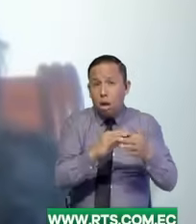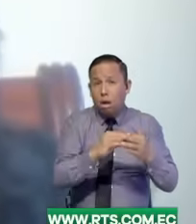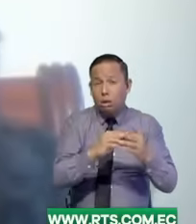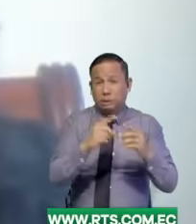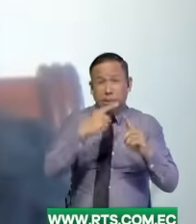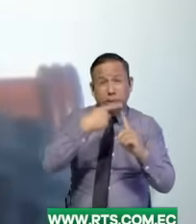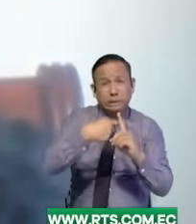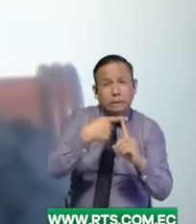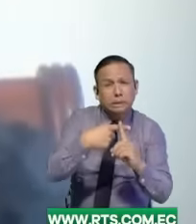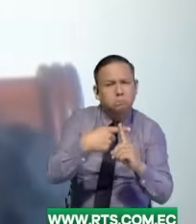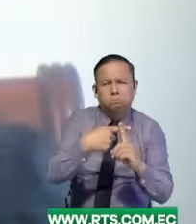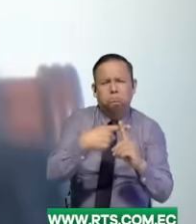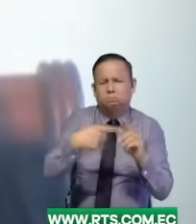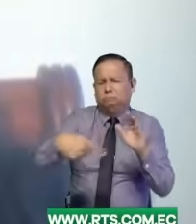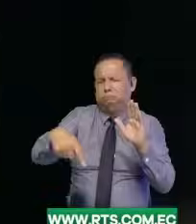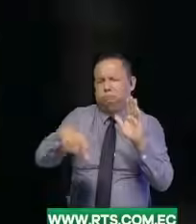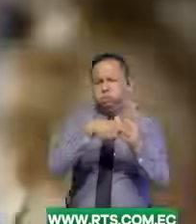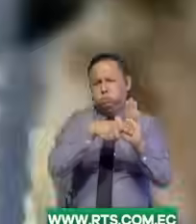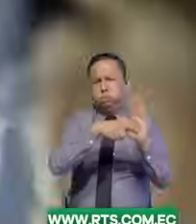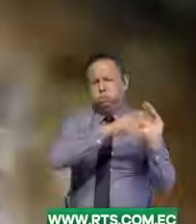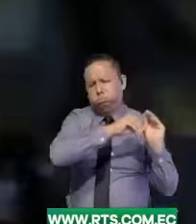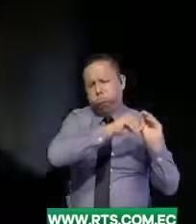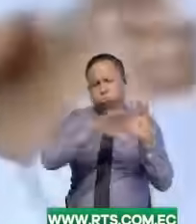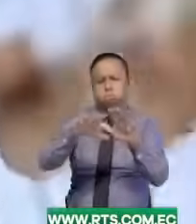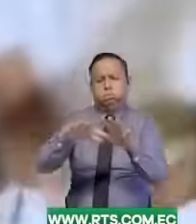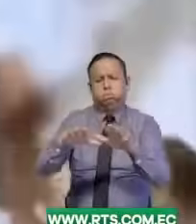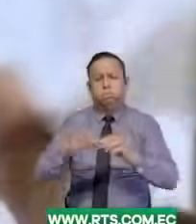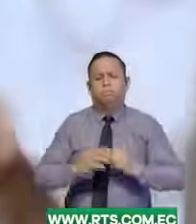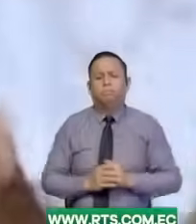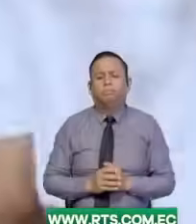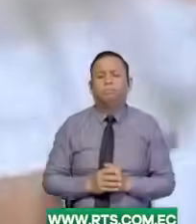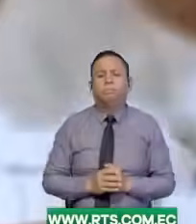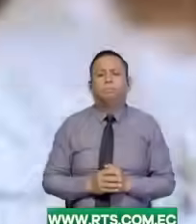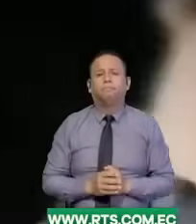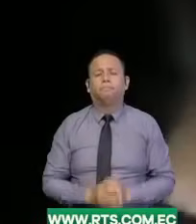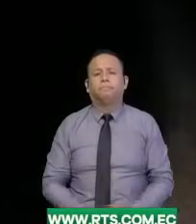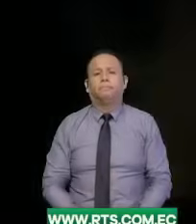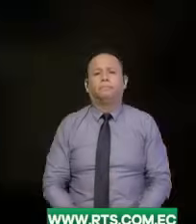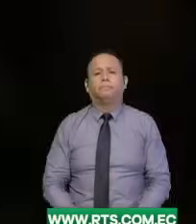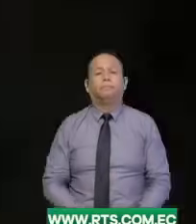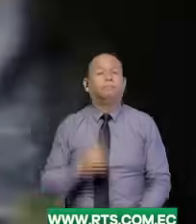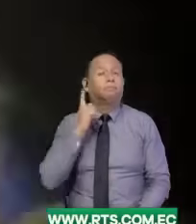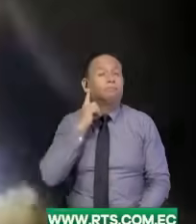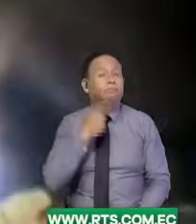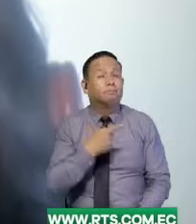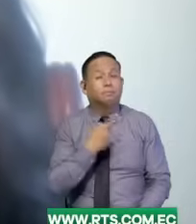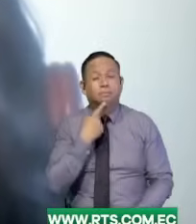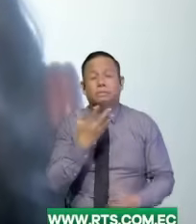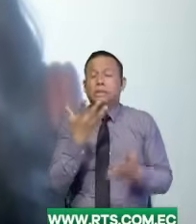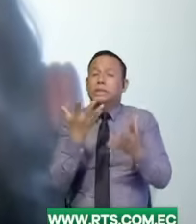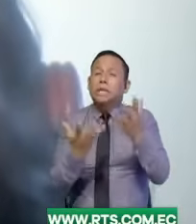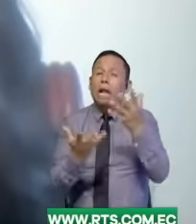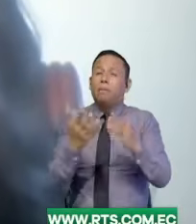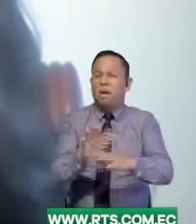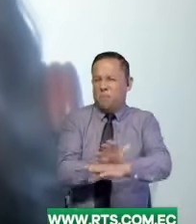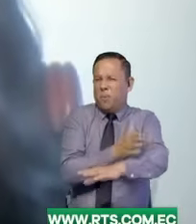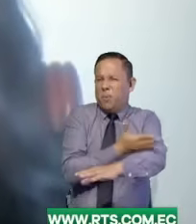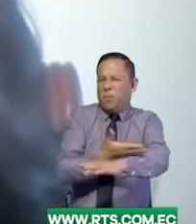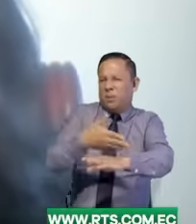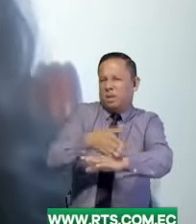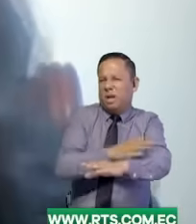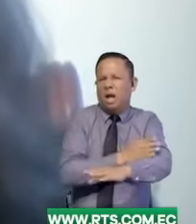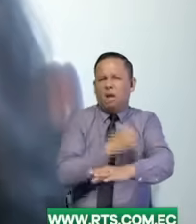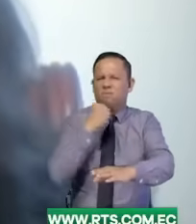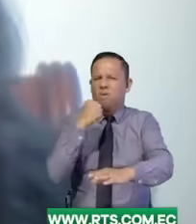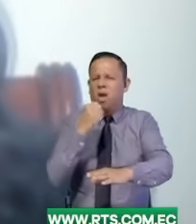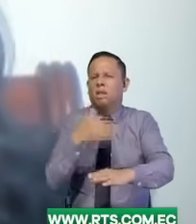fue totalmente negativo. Andamos rulay, andamos rulay. Quizás uno de los traps más